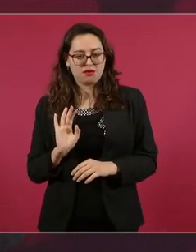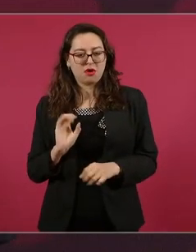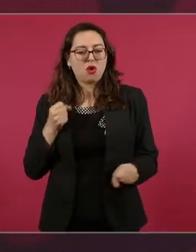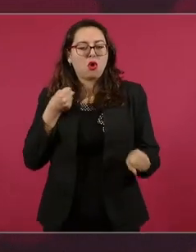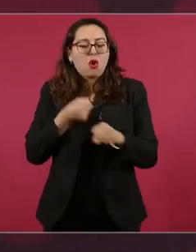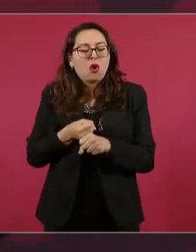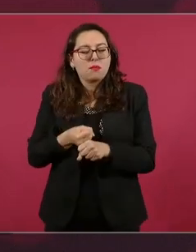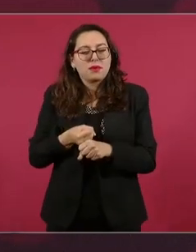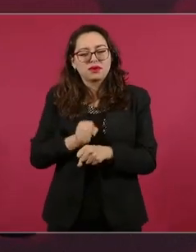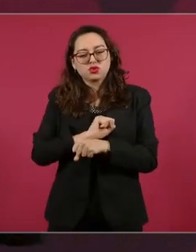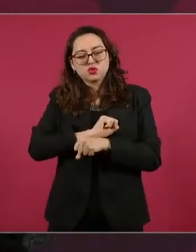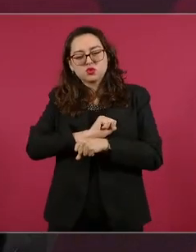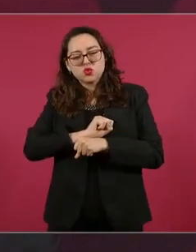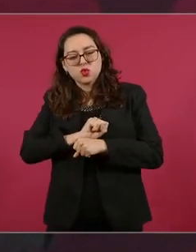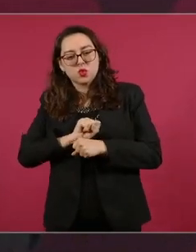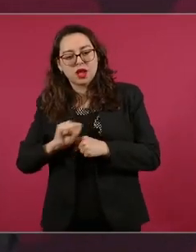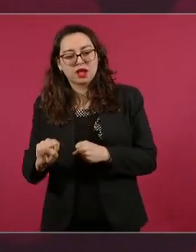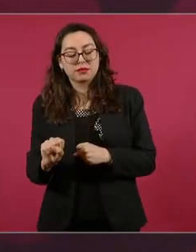porque